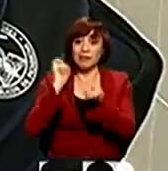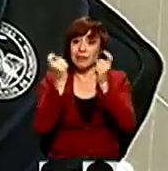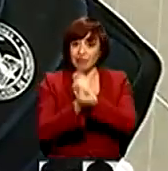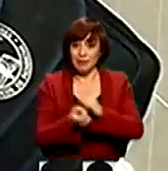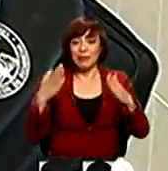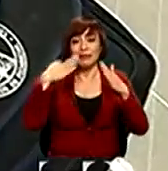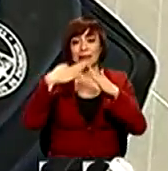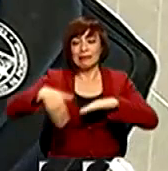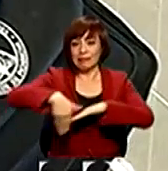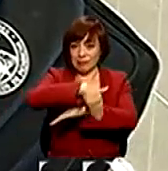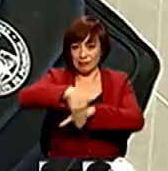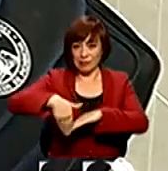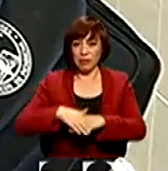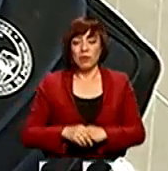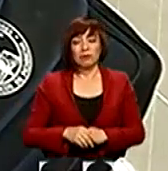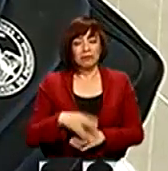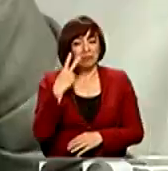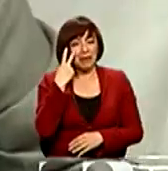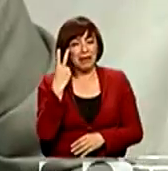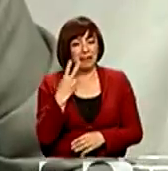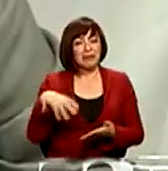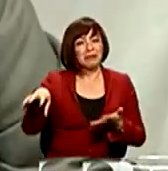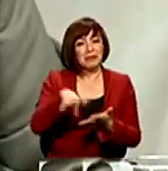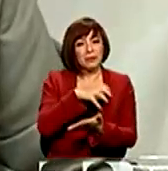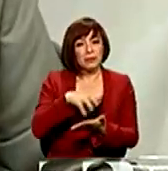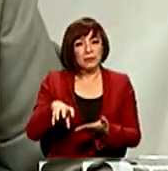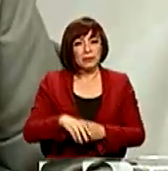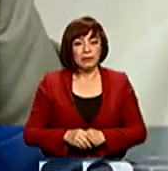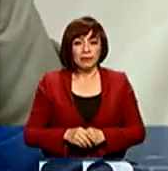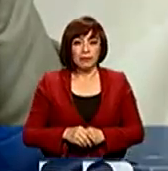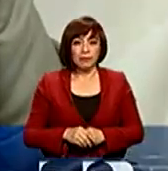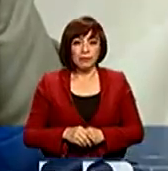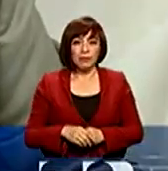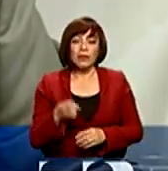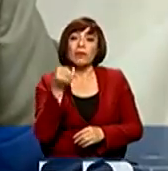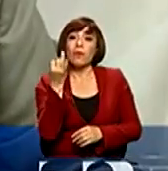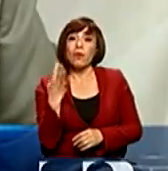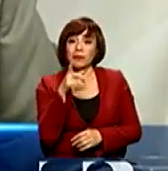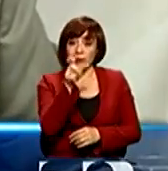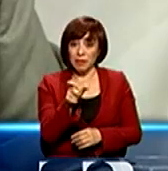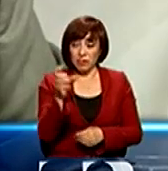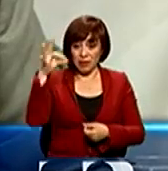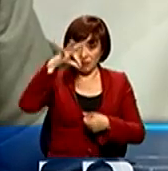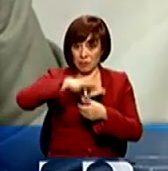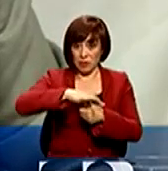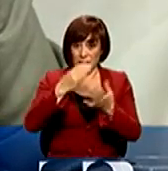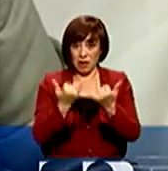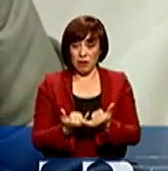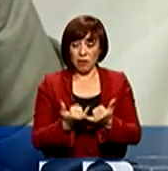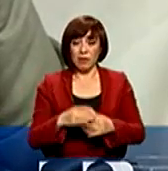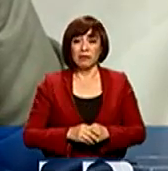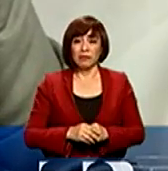domicilio catalogados como fraudulentos. El número de votantes para este proceso es de